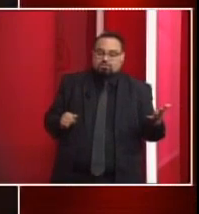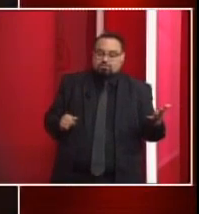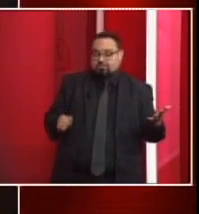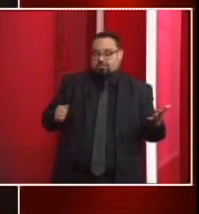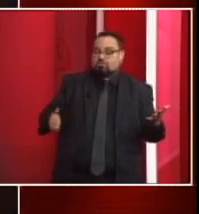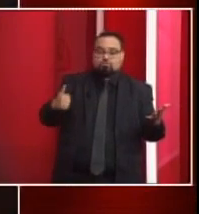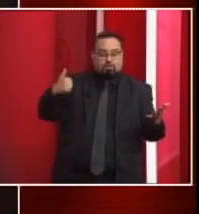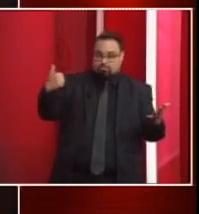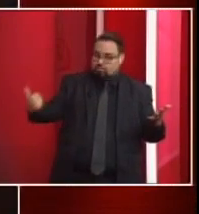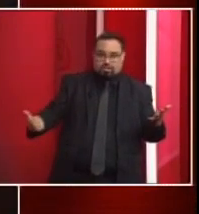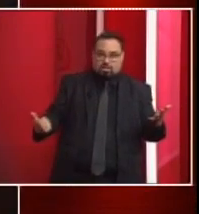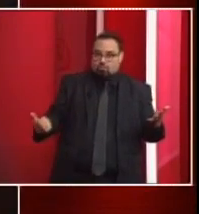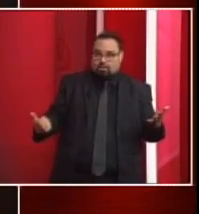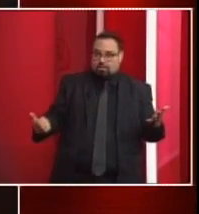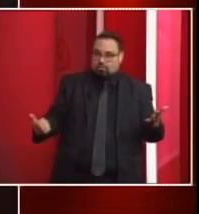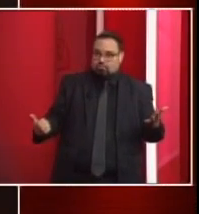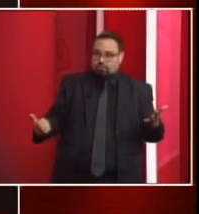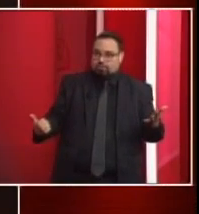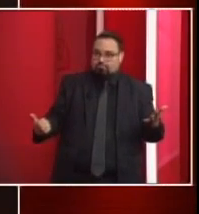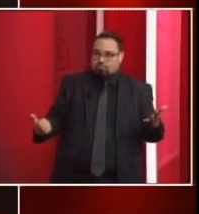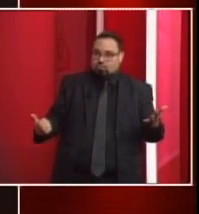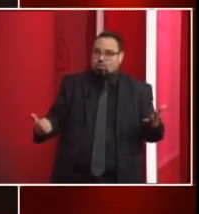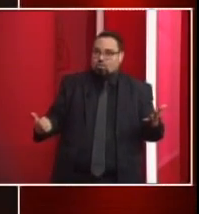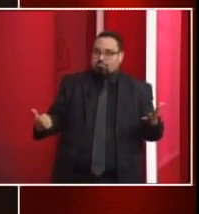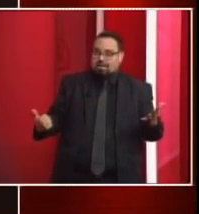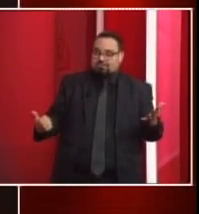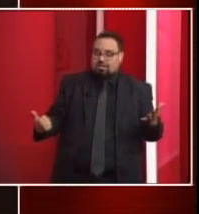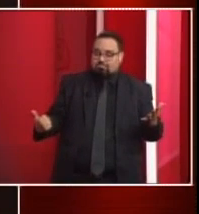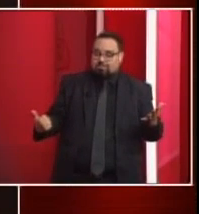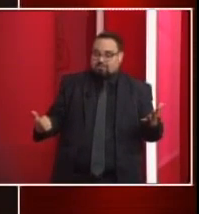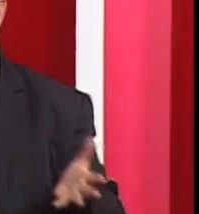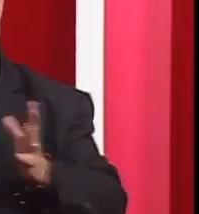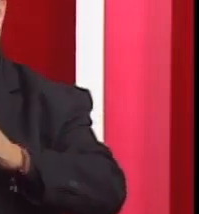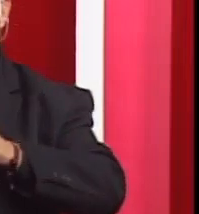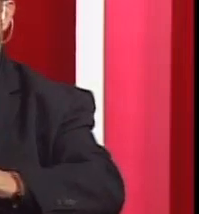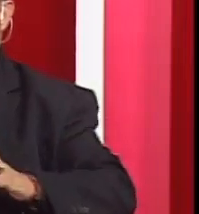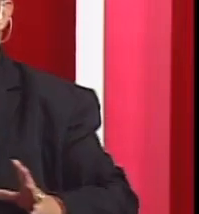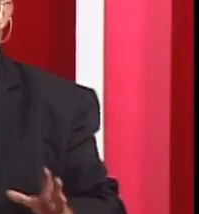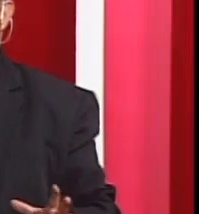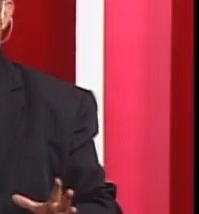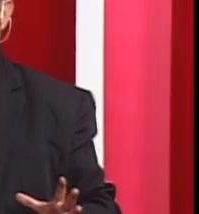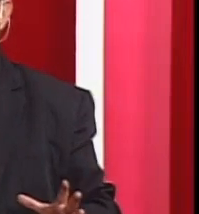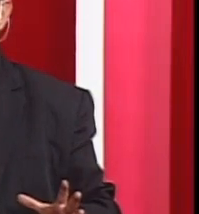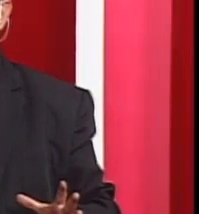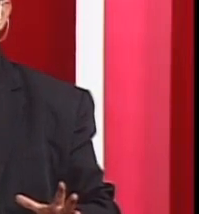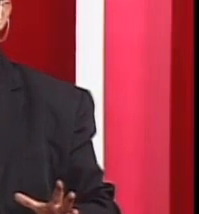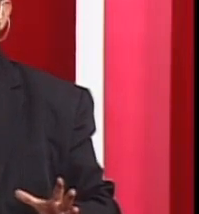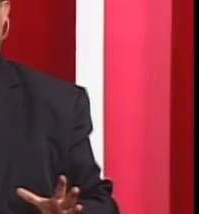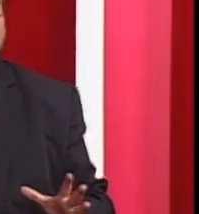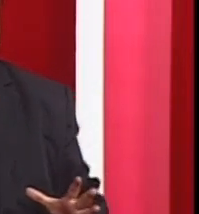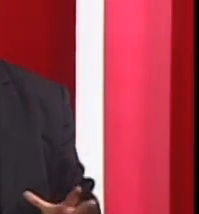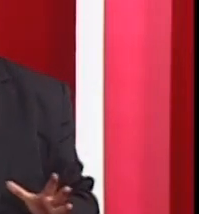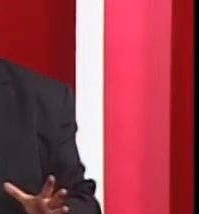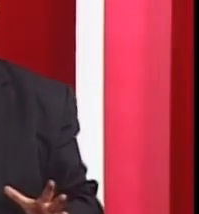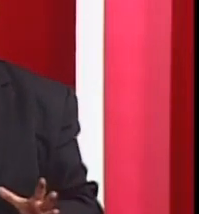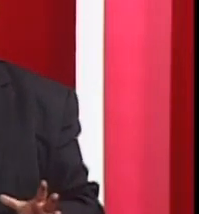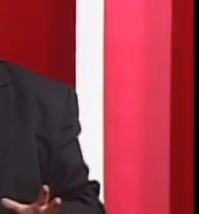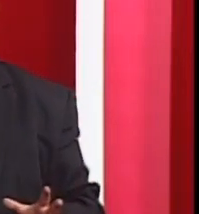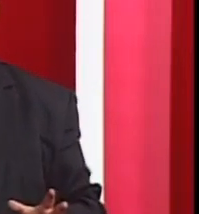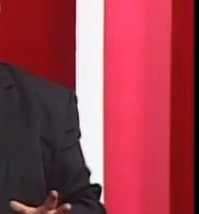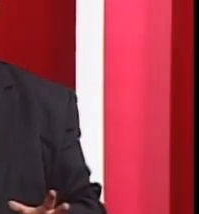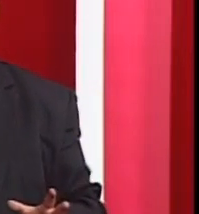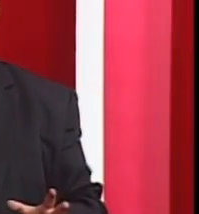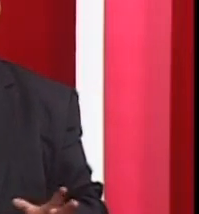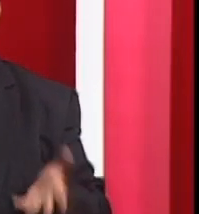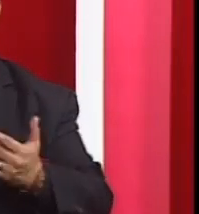los casos específicos, por ejemplo, de Nicaragua, que creo yo que tampoco va a estar presente, y qué otro país latinoamericano va a estar ausente. Entonces va a ser